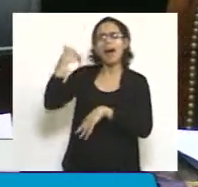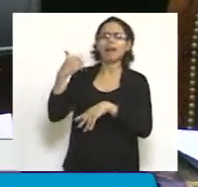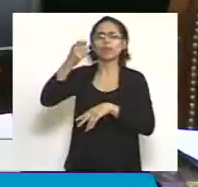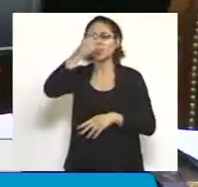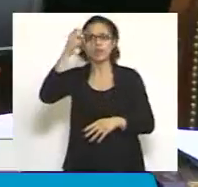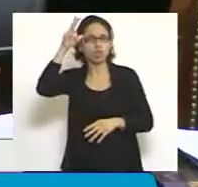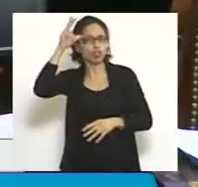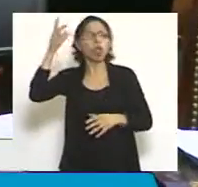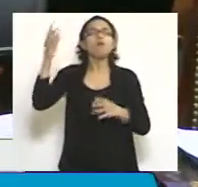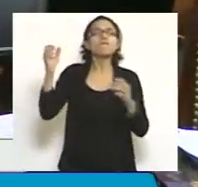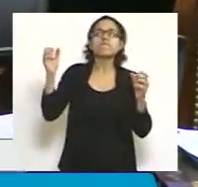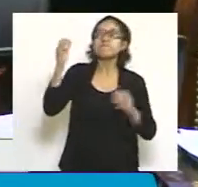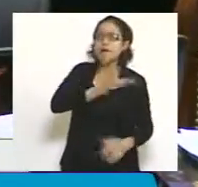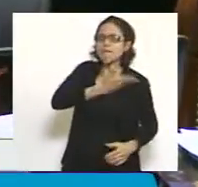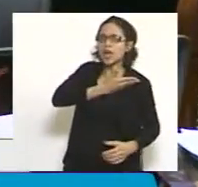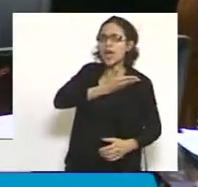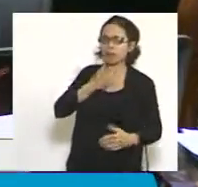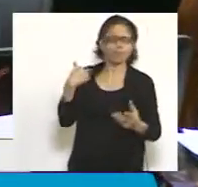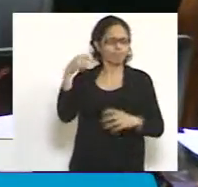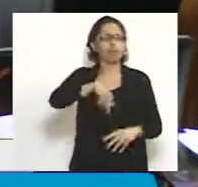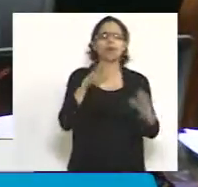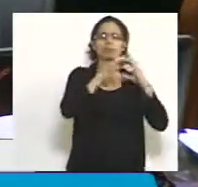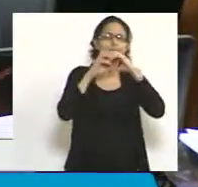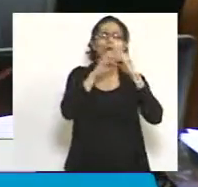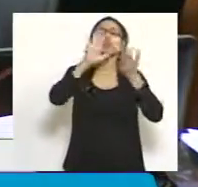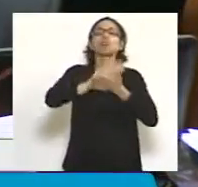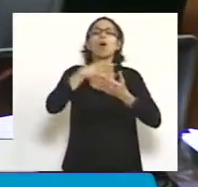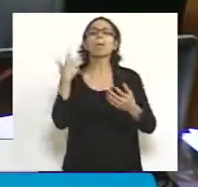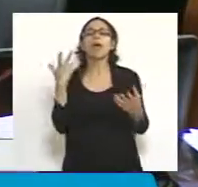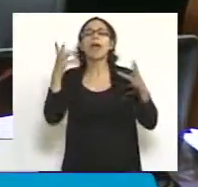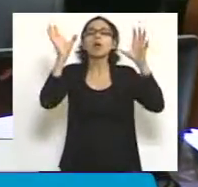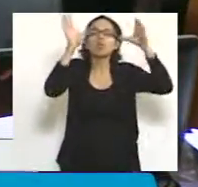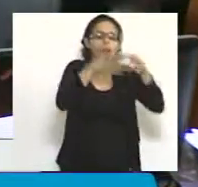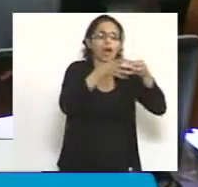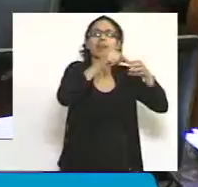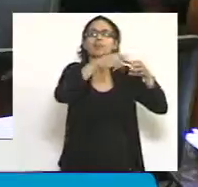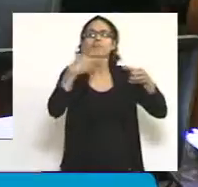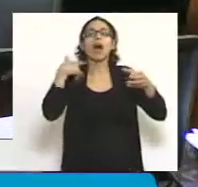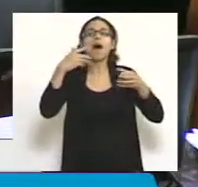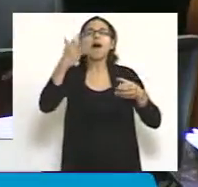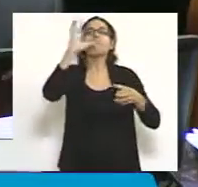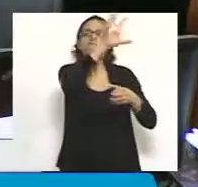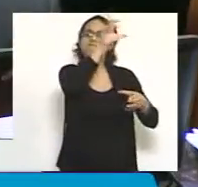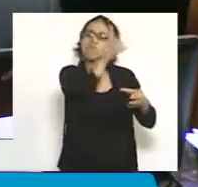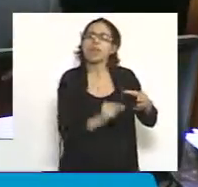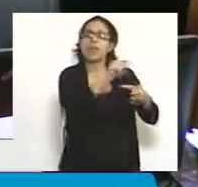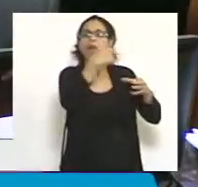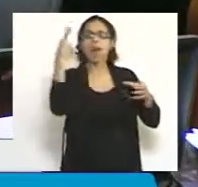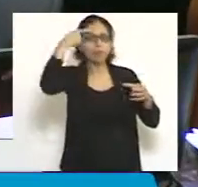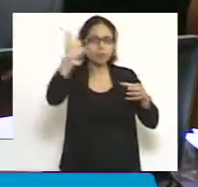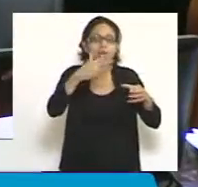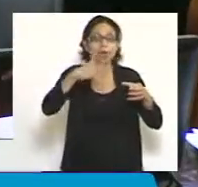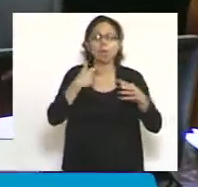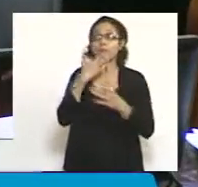de febrero, cuando tratamos la Agencia Federal de Inteligencia, donde allí se le otorgó a la Procuradora General de